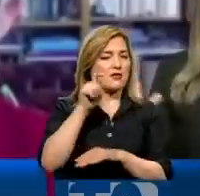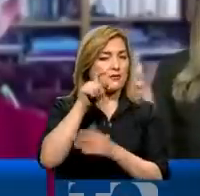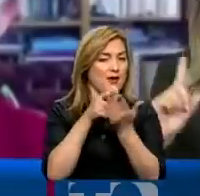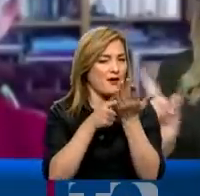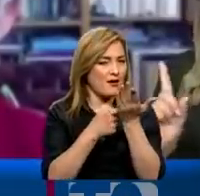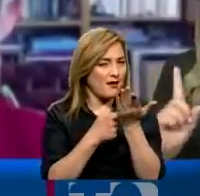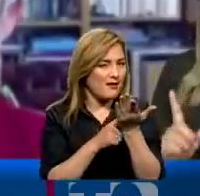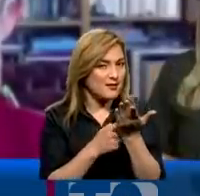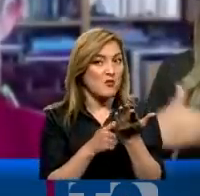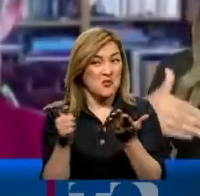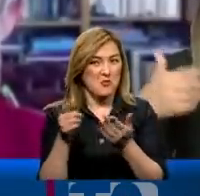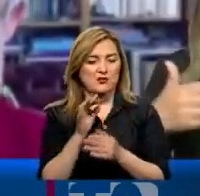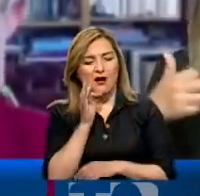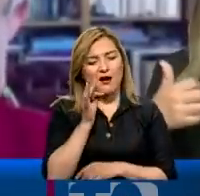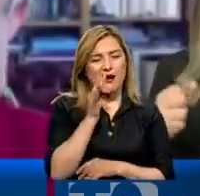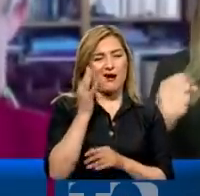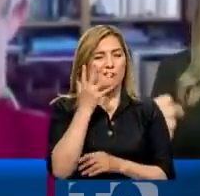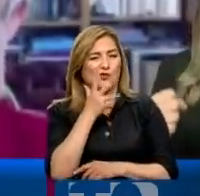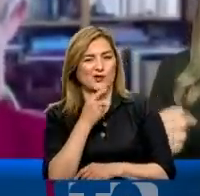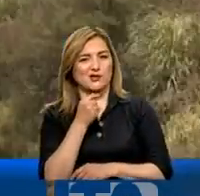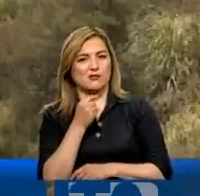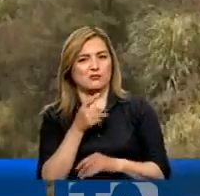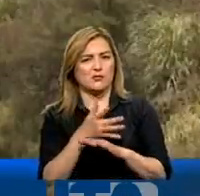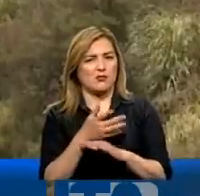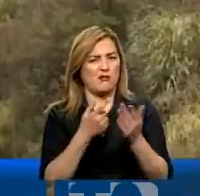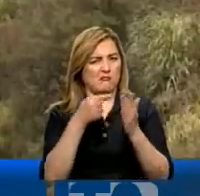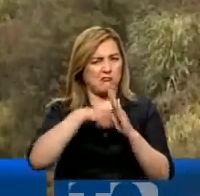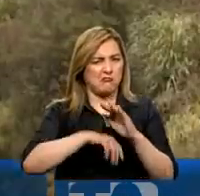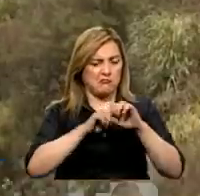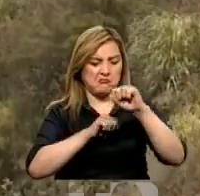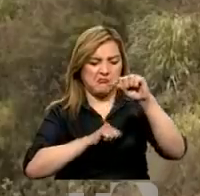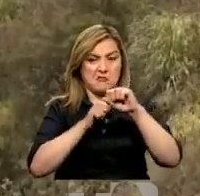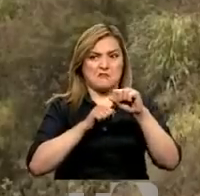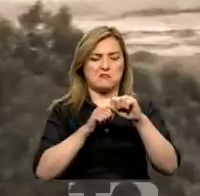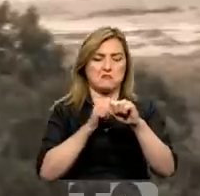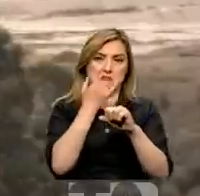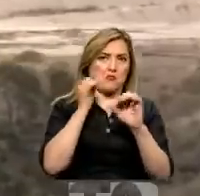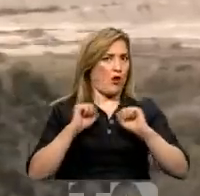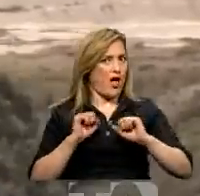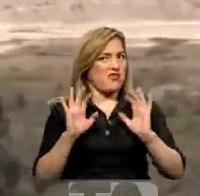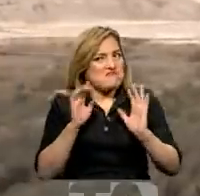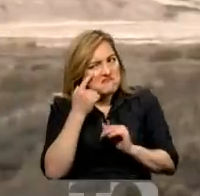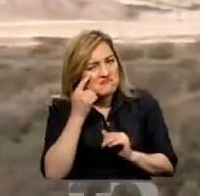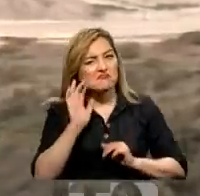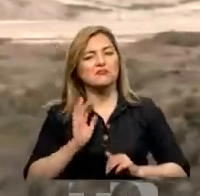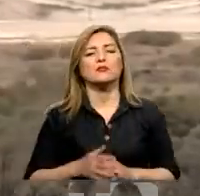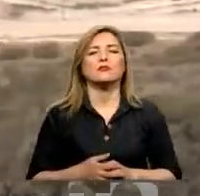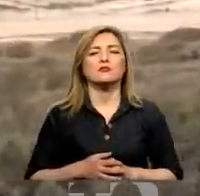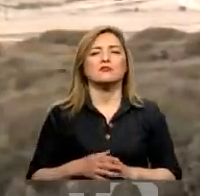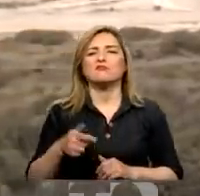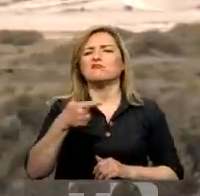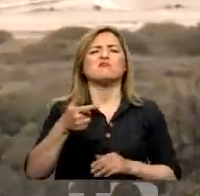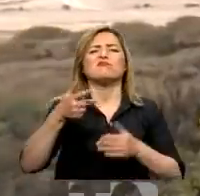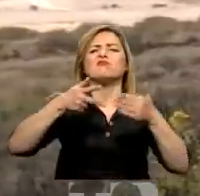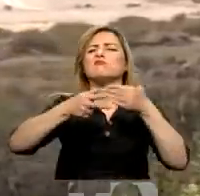panacea que podría más bien significar un remedio peor que la enfermedad. Esta obra será entregada, según las autoridades, el próximo 8 de